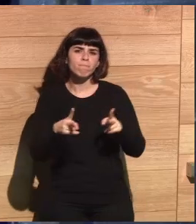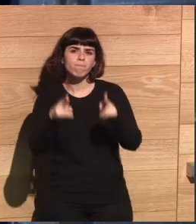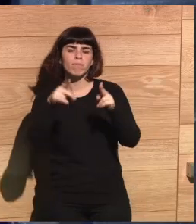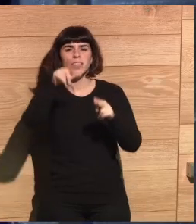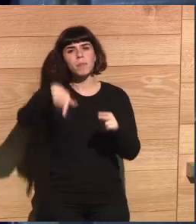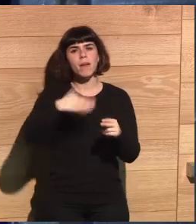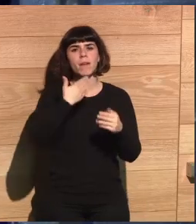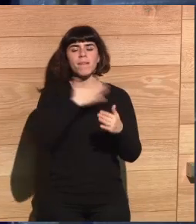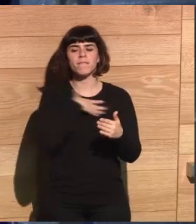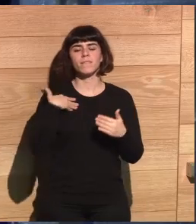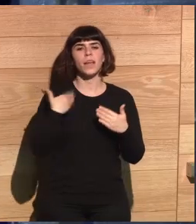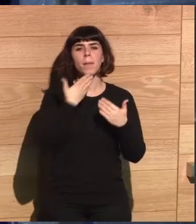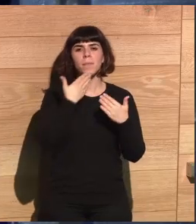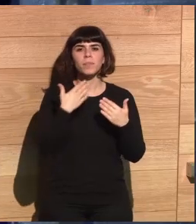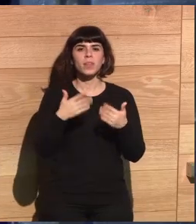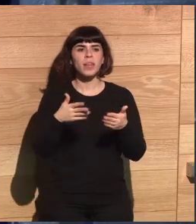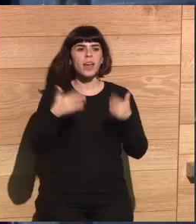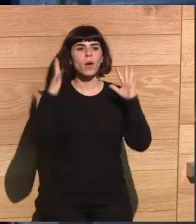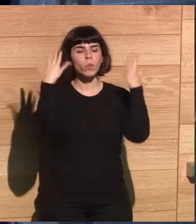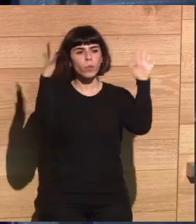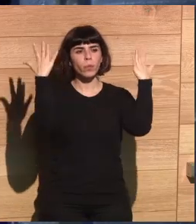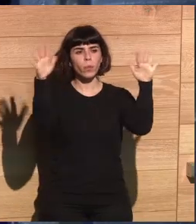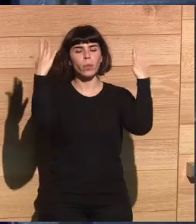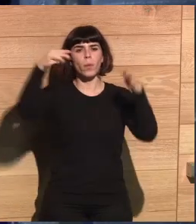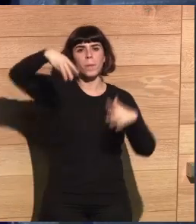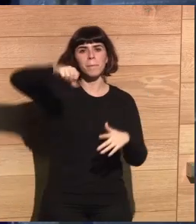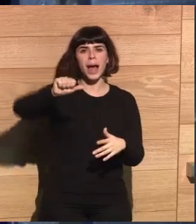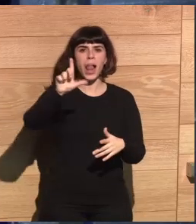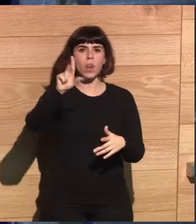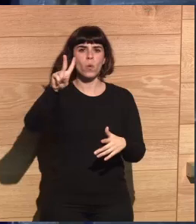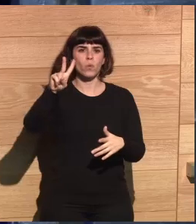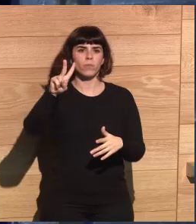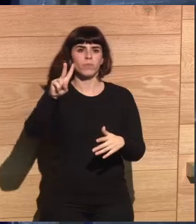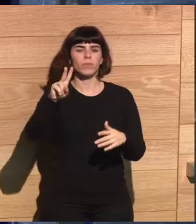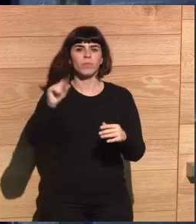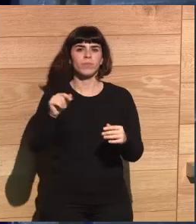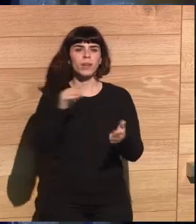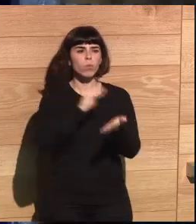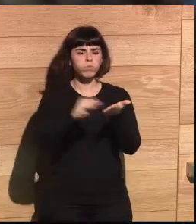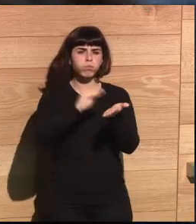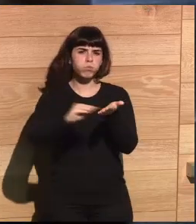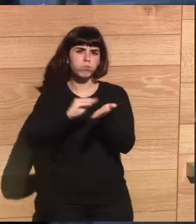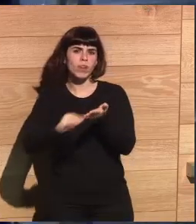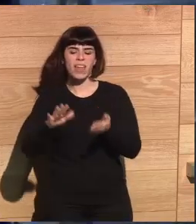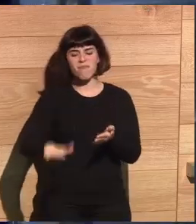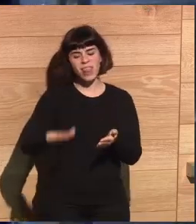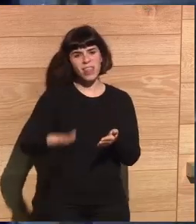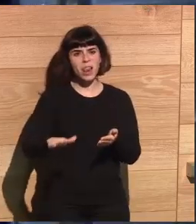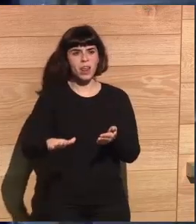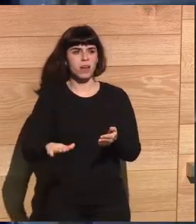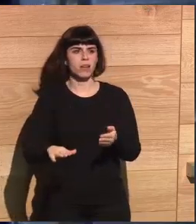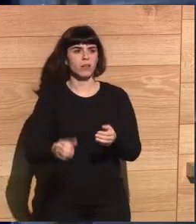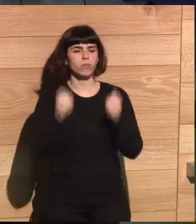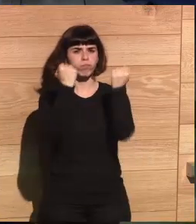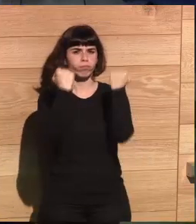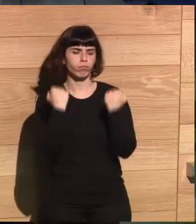también pediros un fuerte aplauso para Malu Barnuevo. Ella es una experimentada escritora infantil y además, siéntate